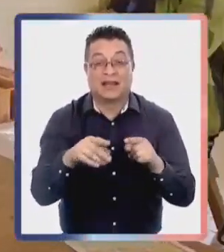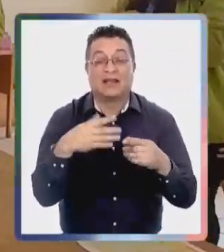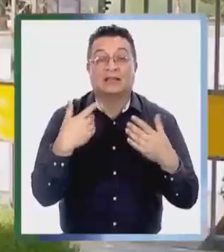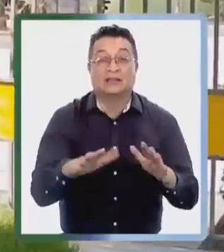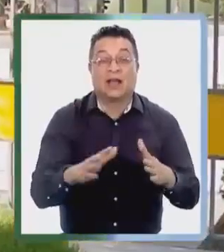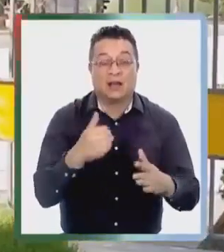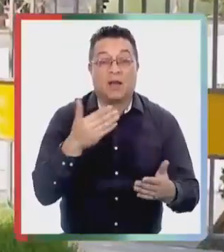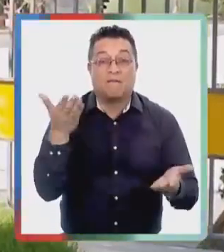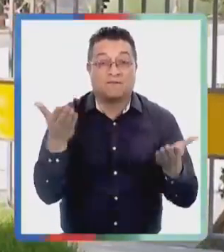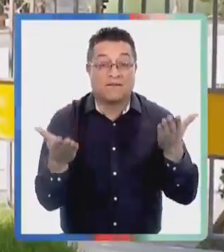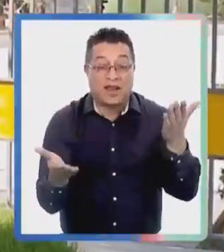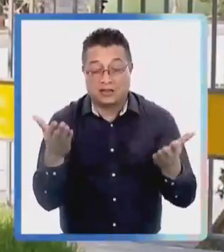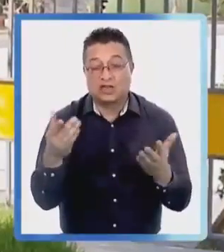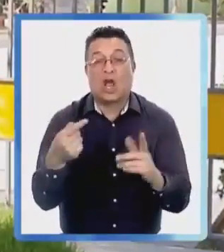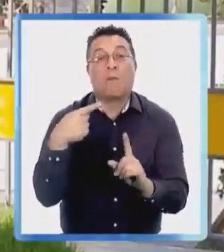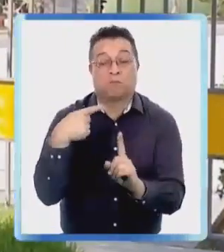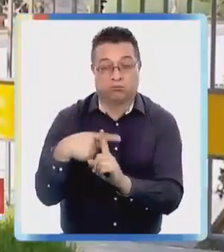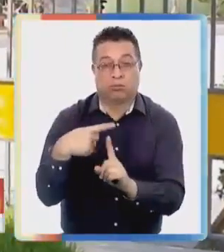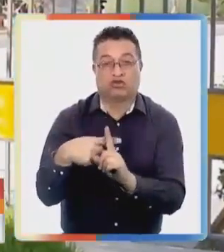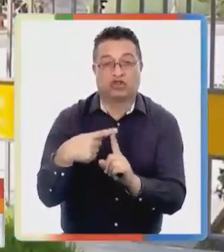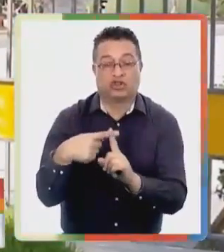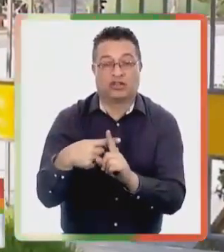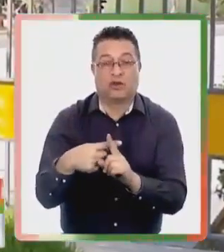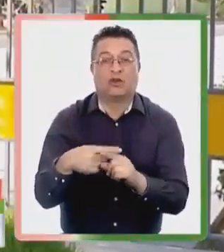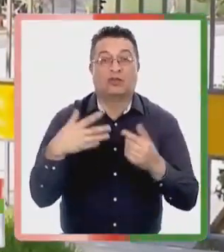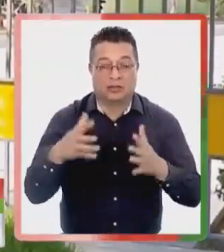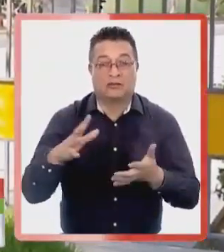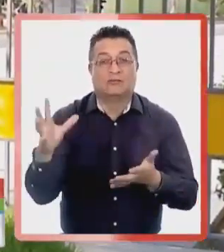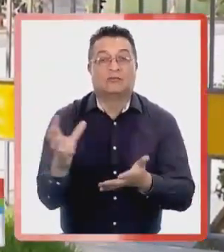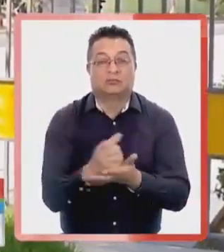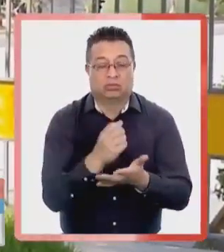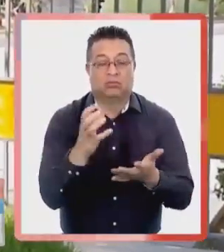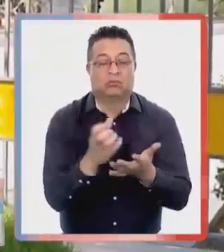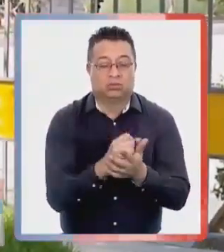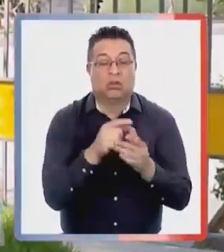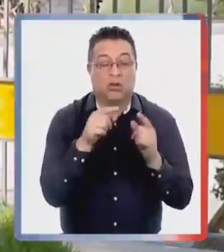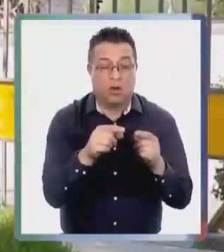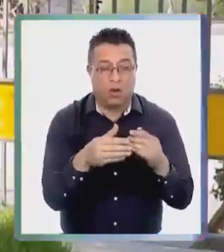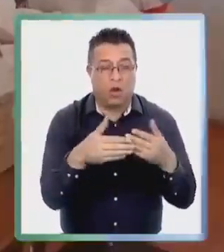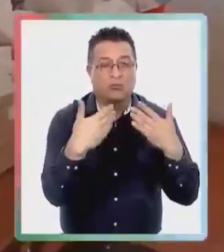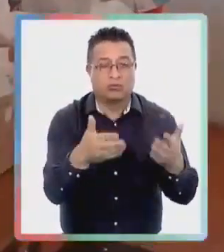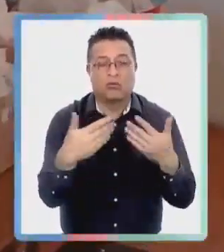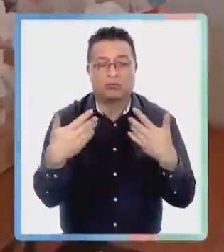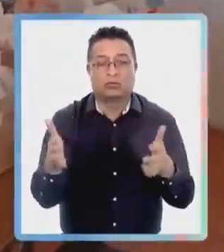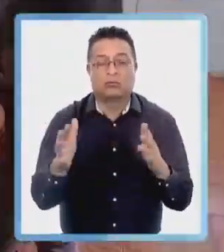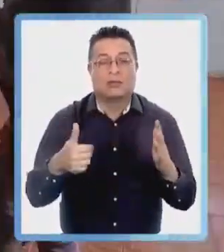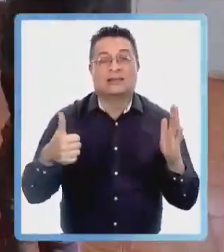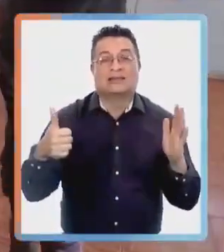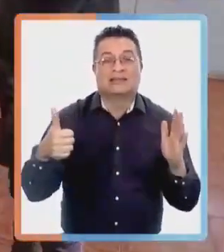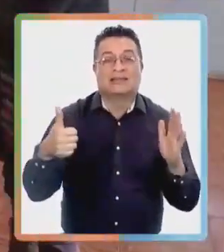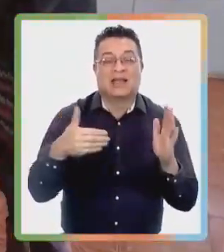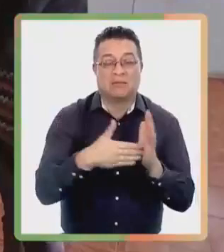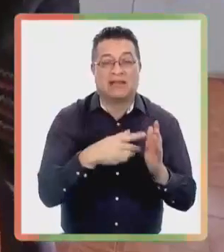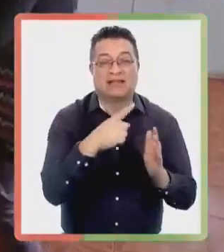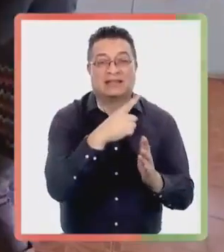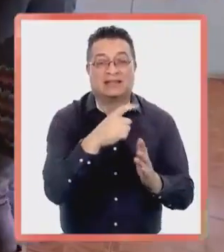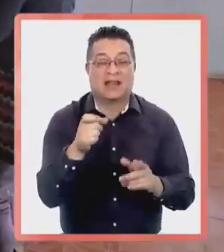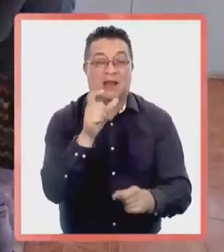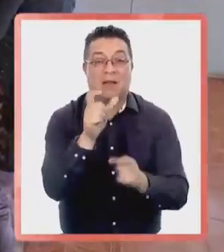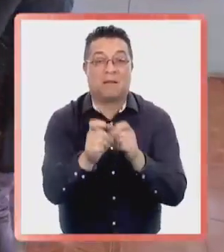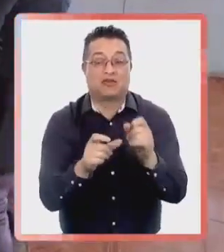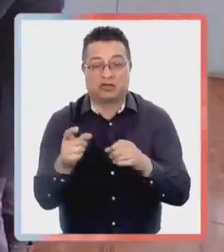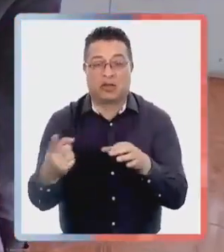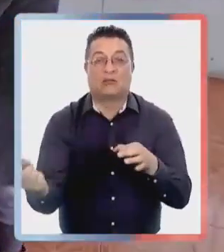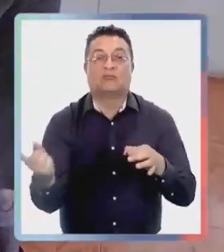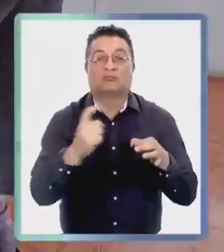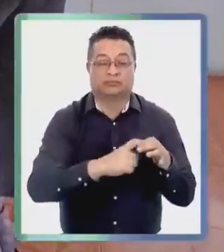un año y el balance es bastante positivo. Hemos logrado acercar medicamentos a cerca de 6.100 pacientes que